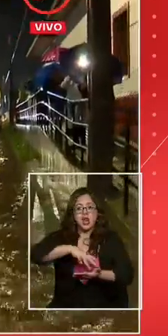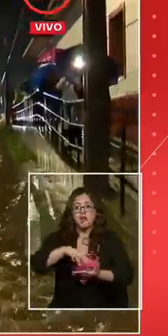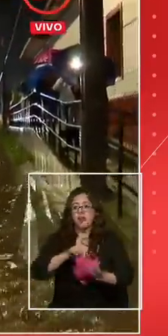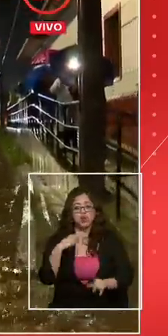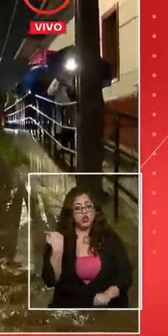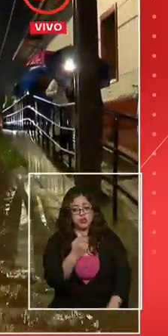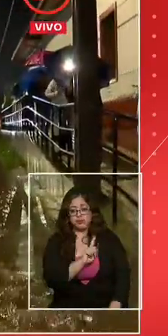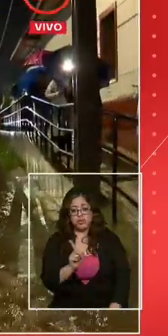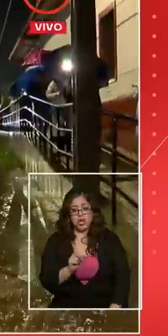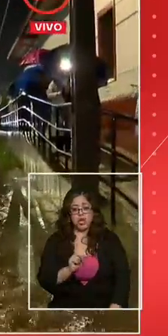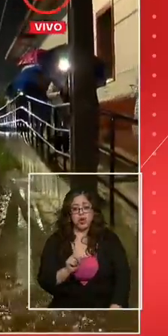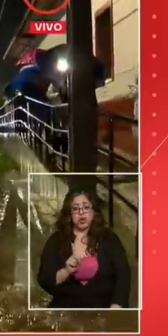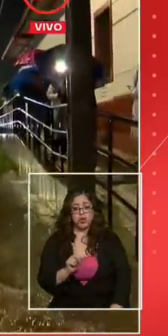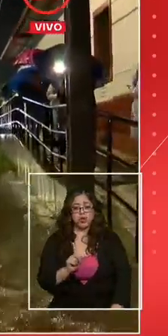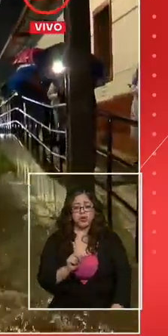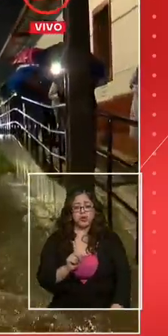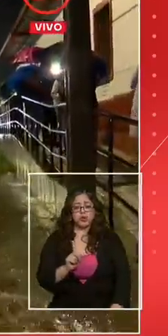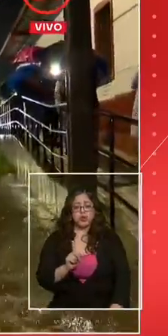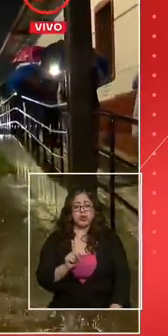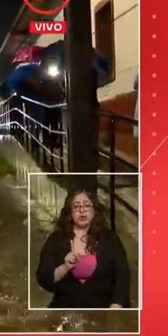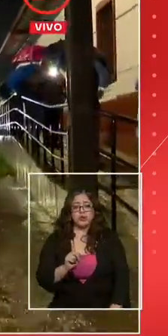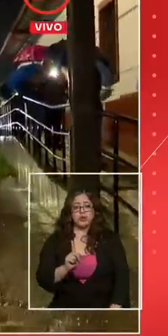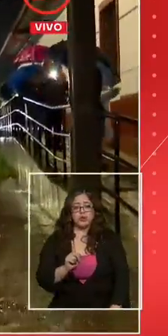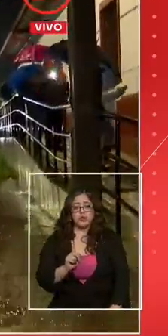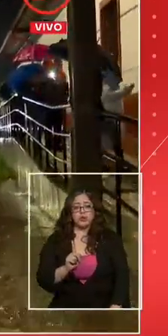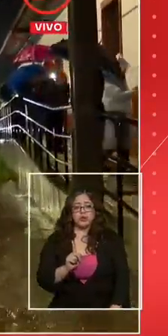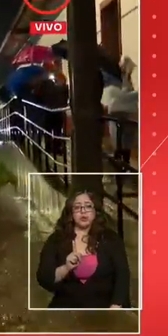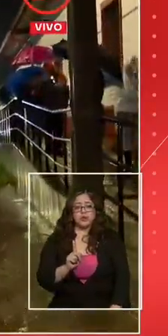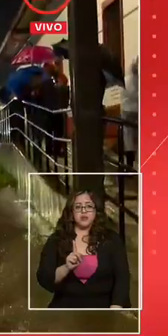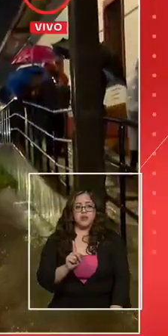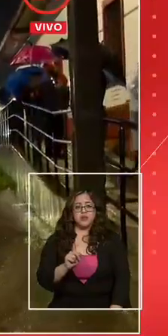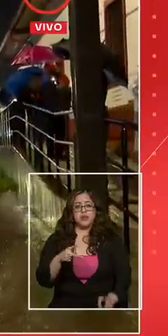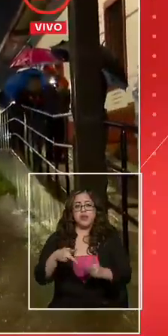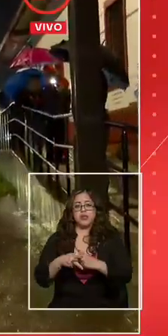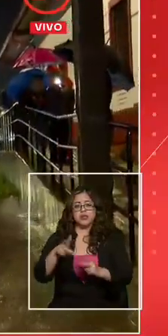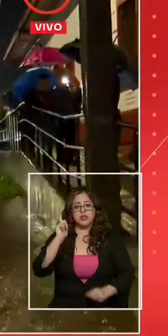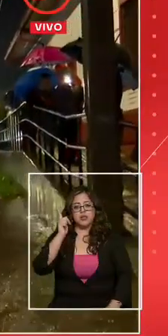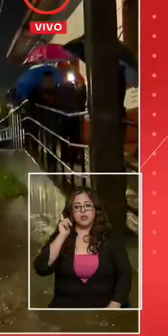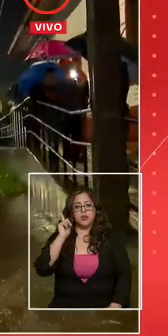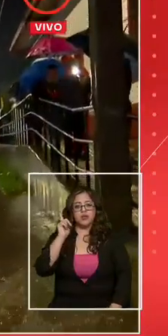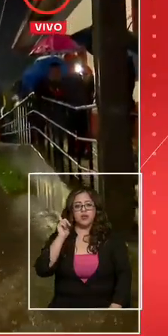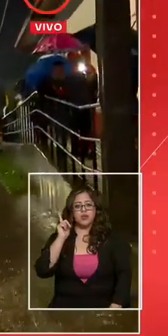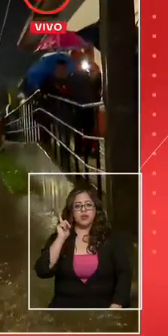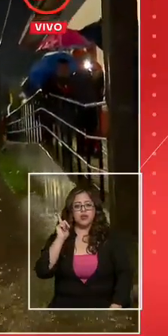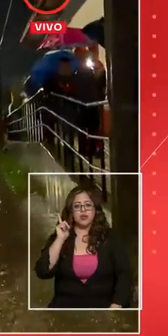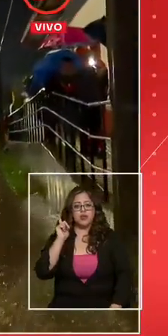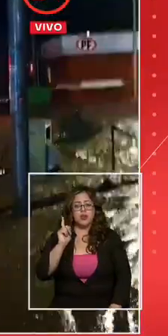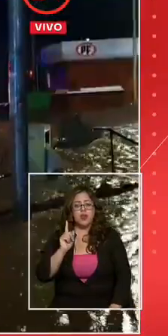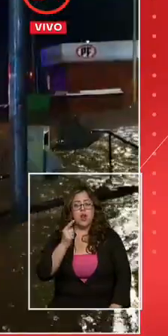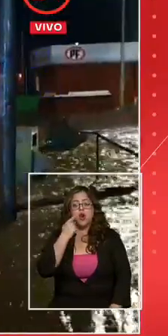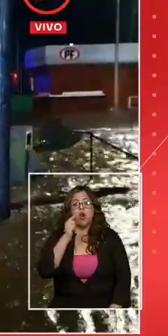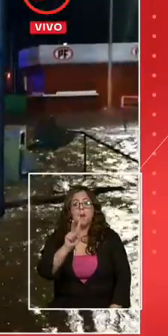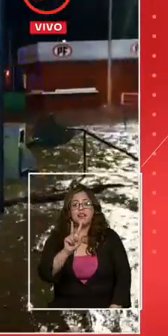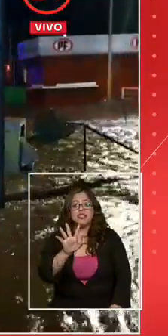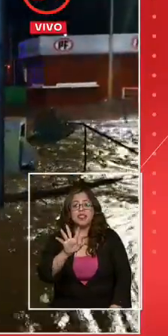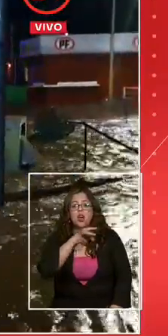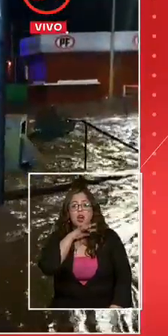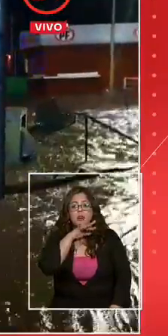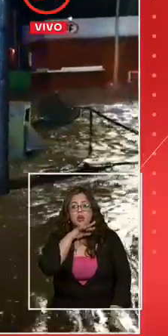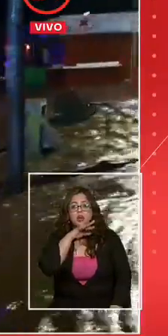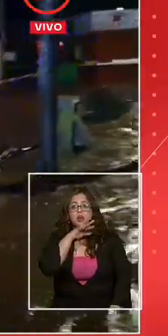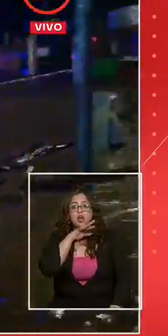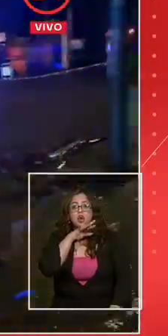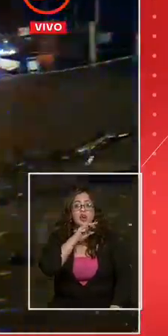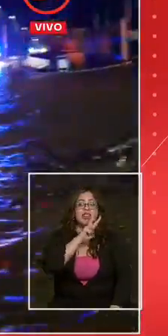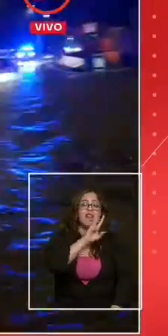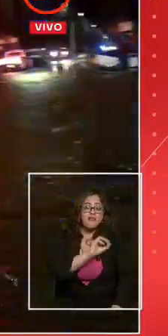somos maulinos. Para los que no somos maulinos, yo acabo de... En 25 minutos subió por lo menos 20